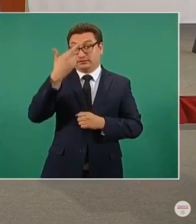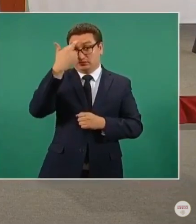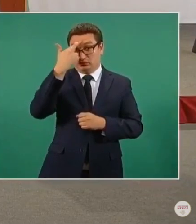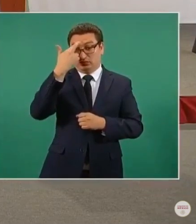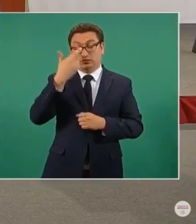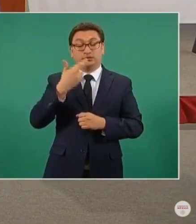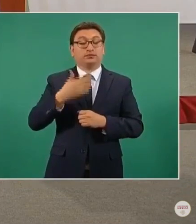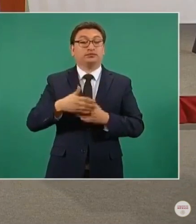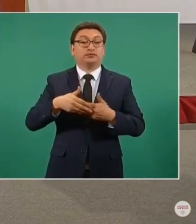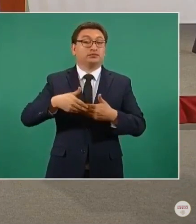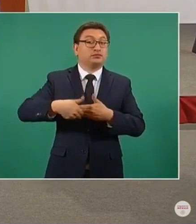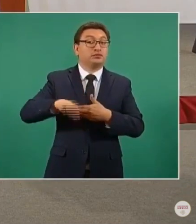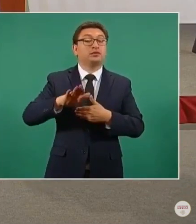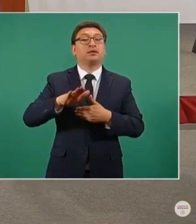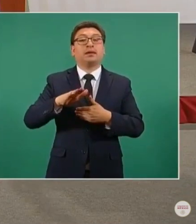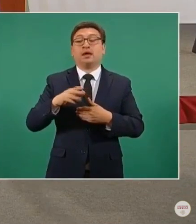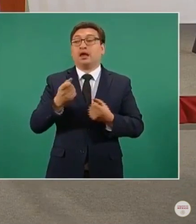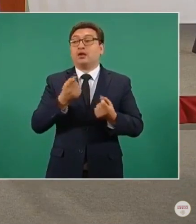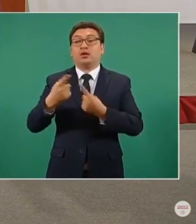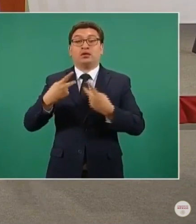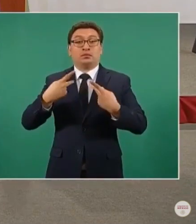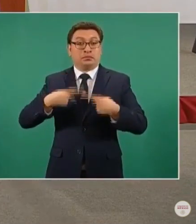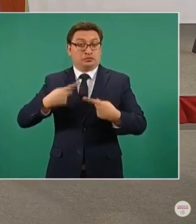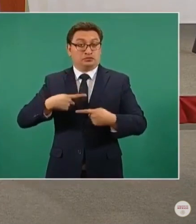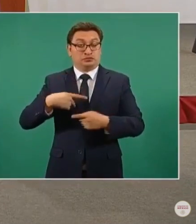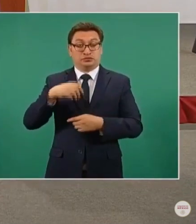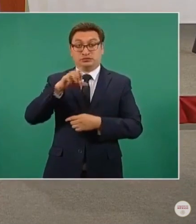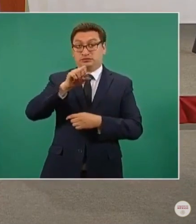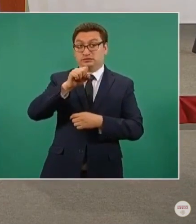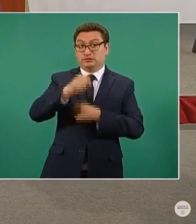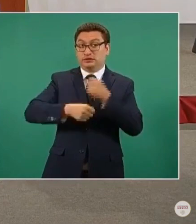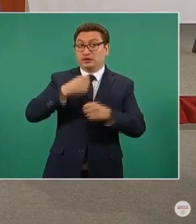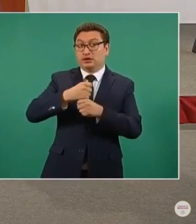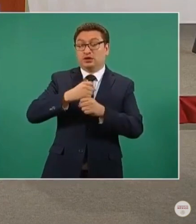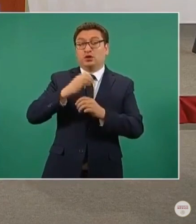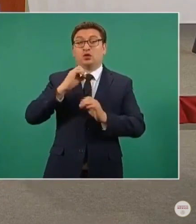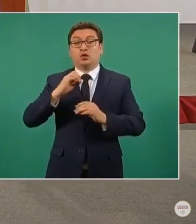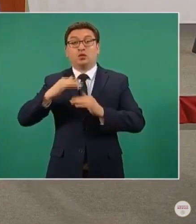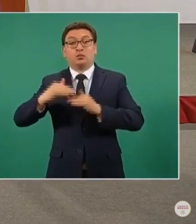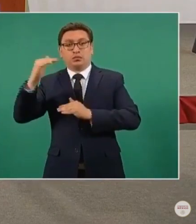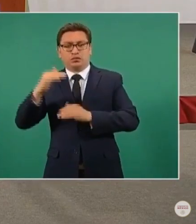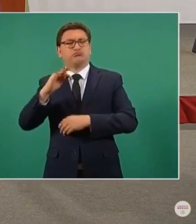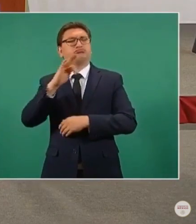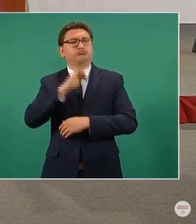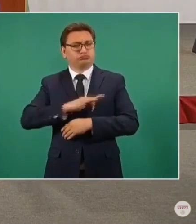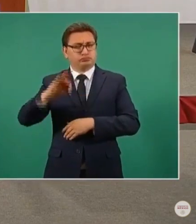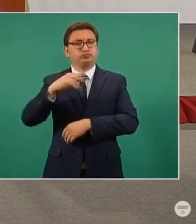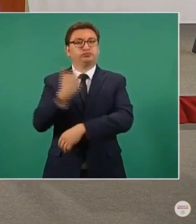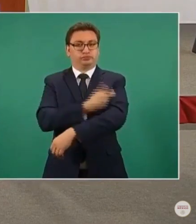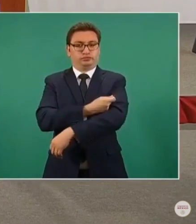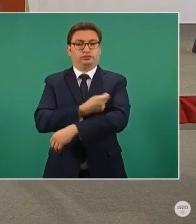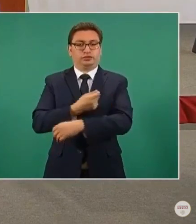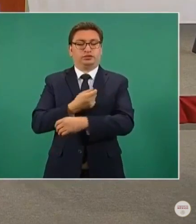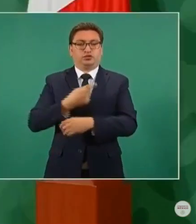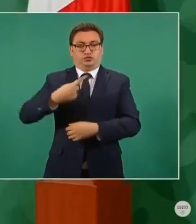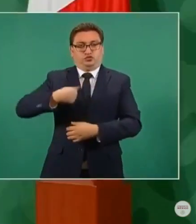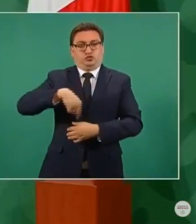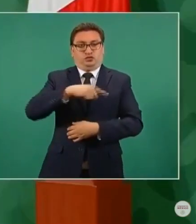la posibilidad de que una persona de 60 y más sea vacunada en esta etapa. Nosotros identificamos haber